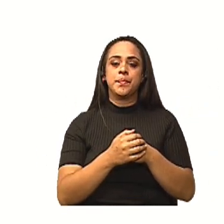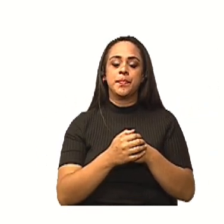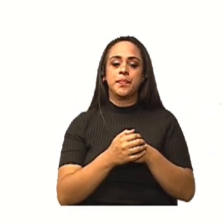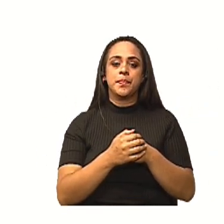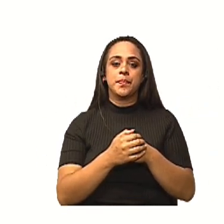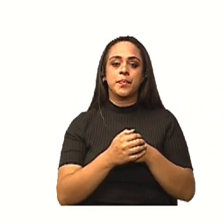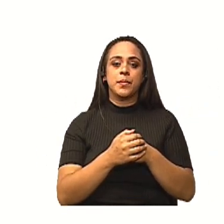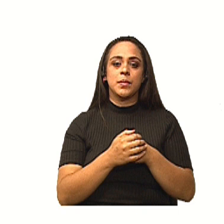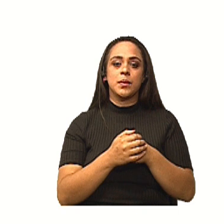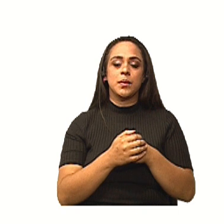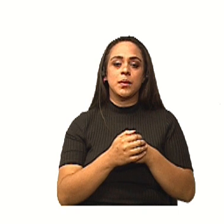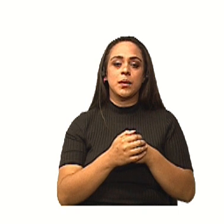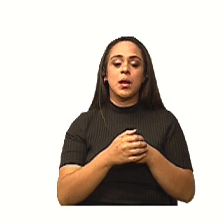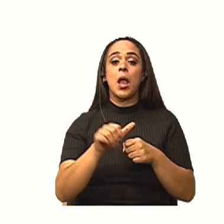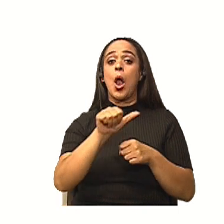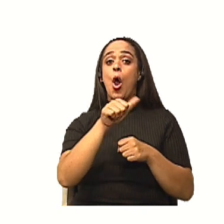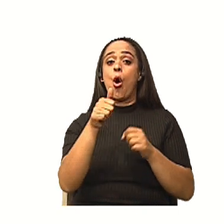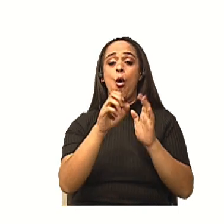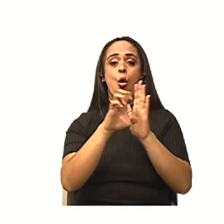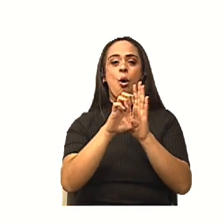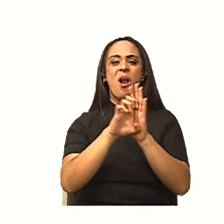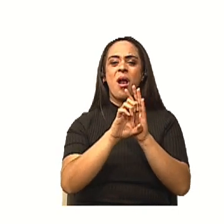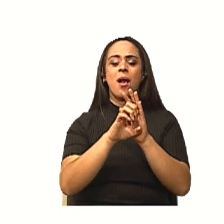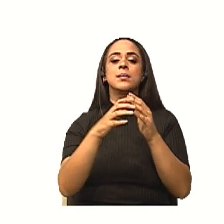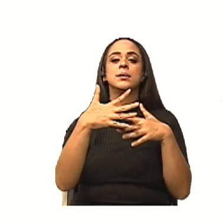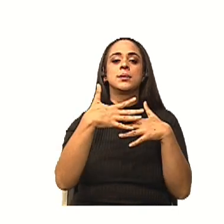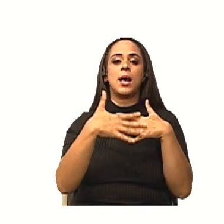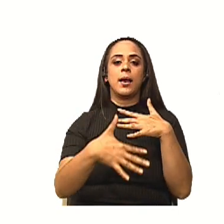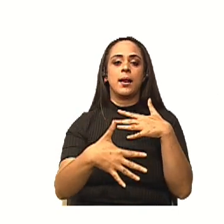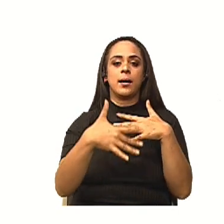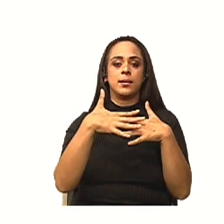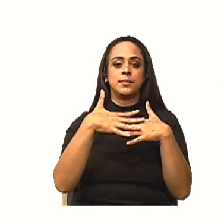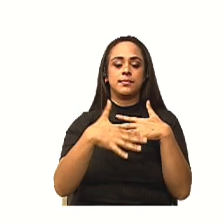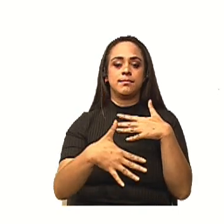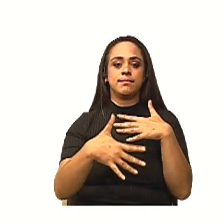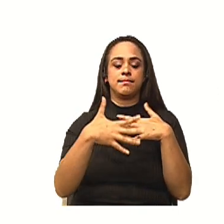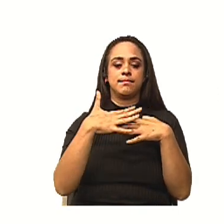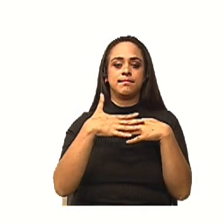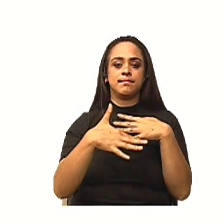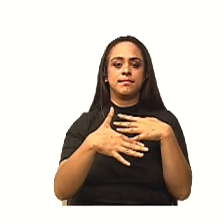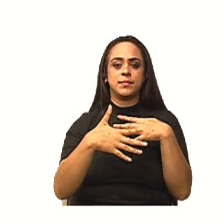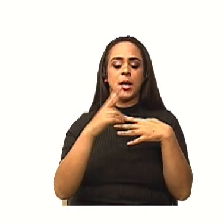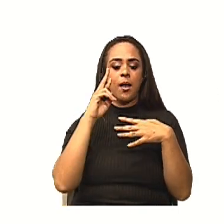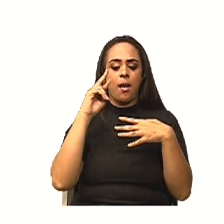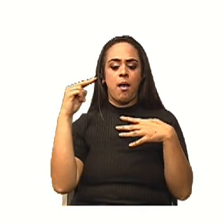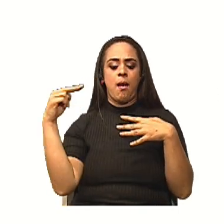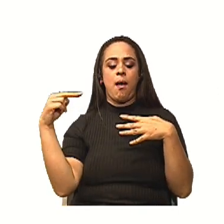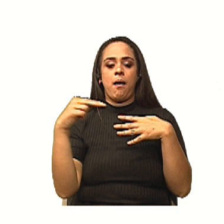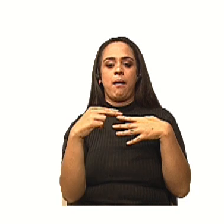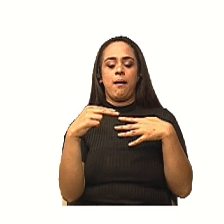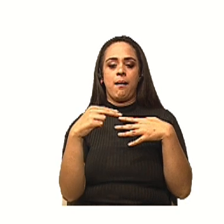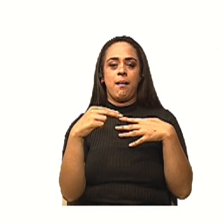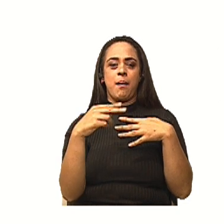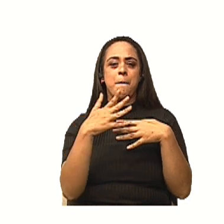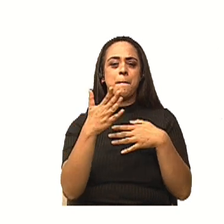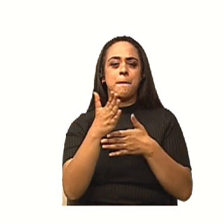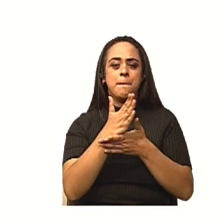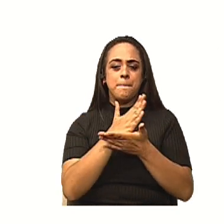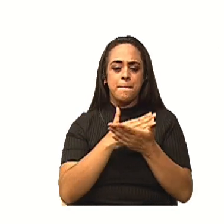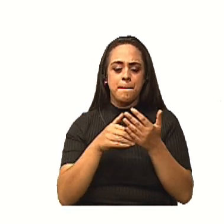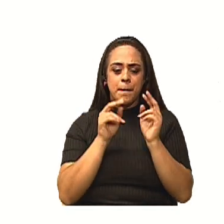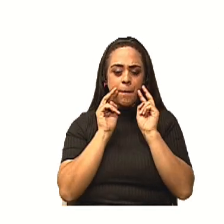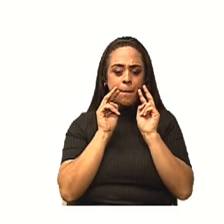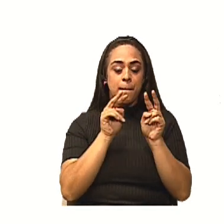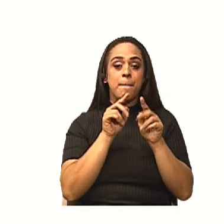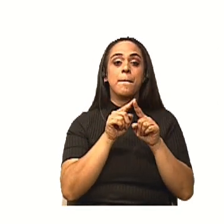Disculpen. Y otro ejemplo es la sangre. La sangre no es visible las partes a simple